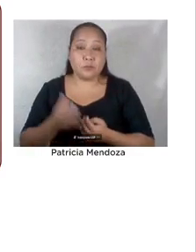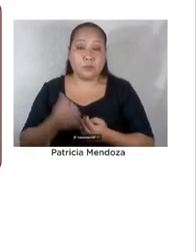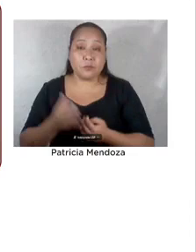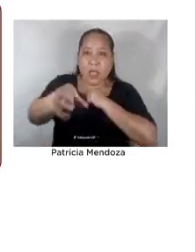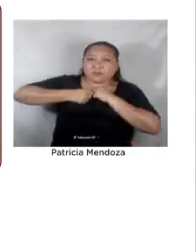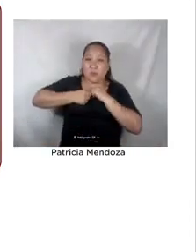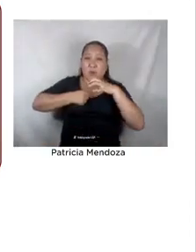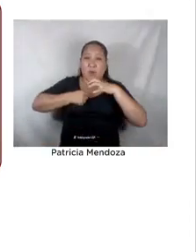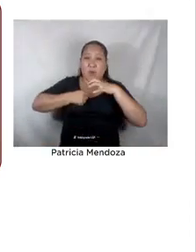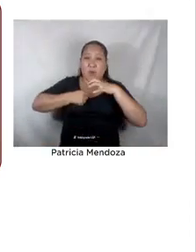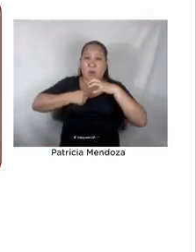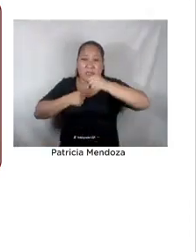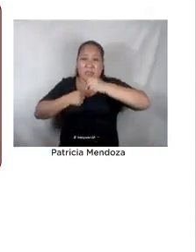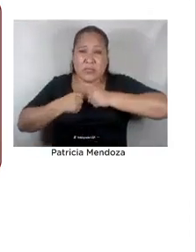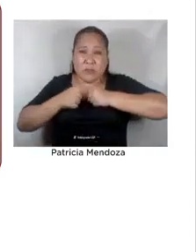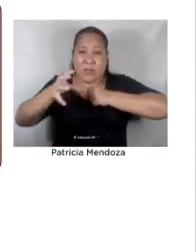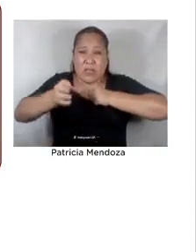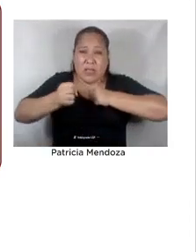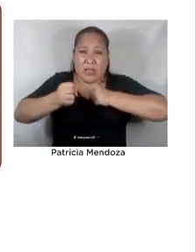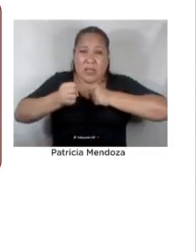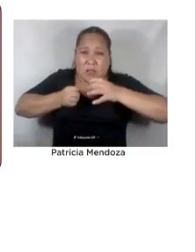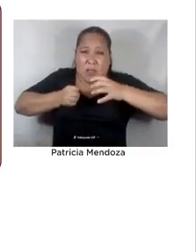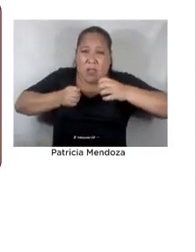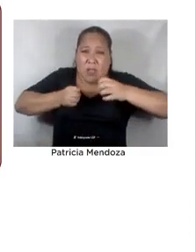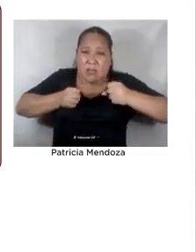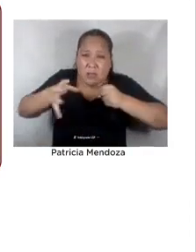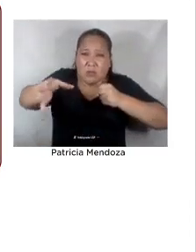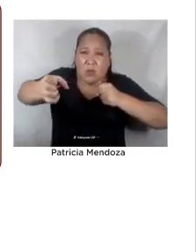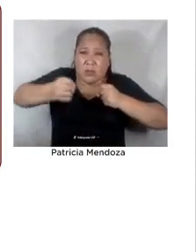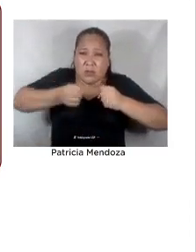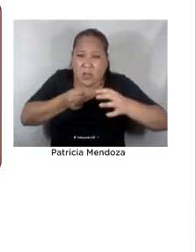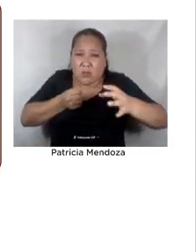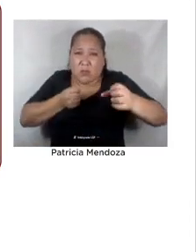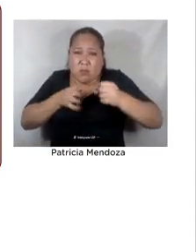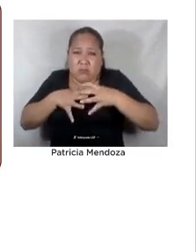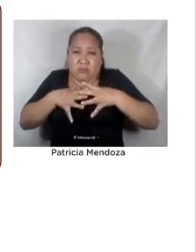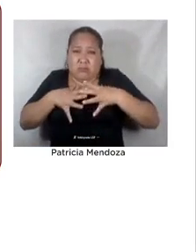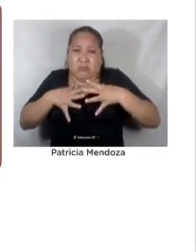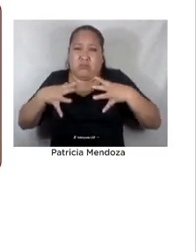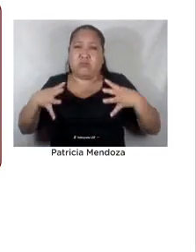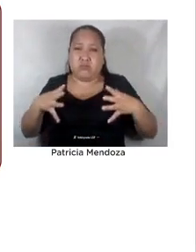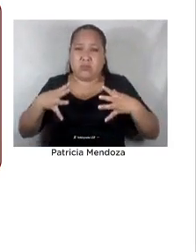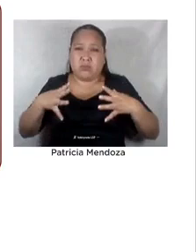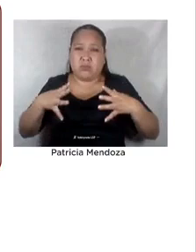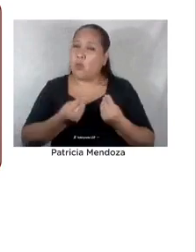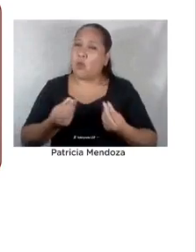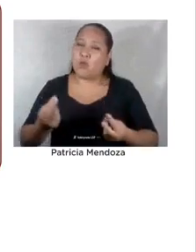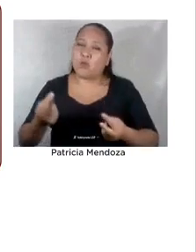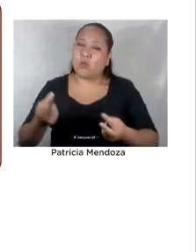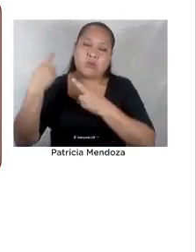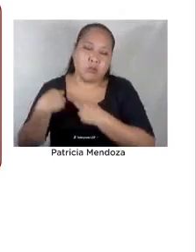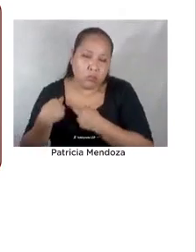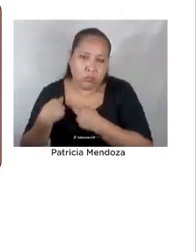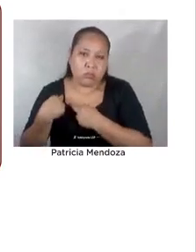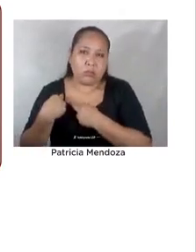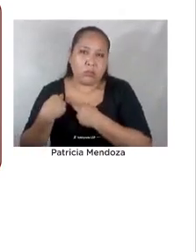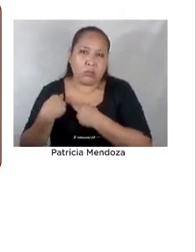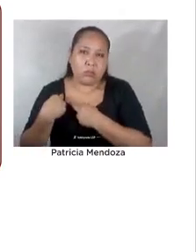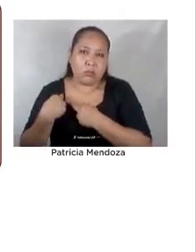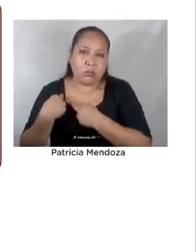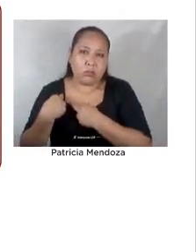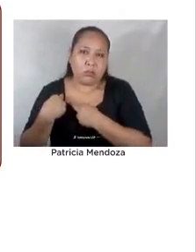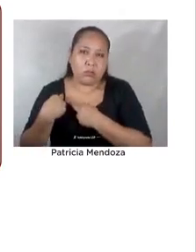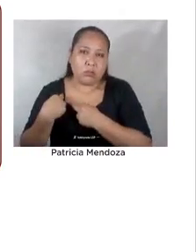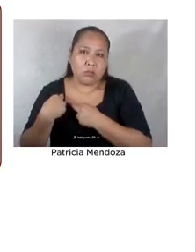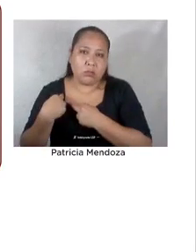entonces es mucho lo que pueda terminar cargando, ¿no? Solo imaginemos, por